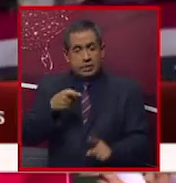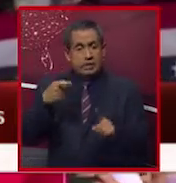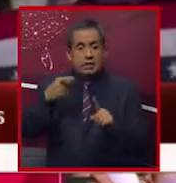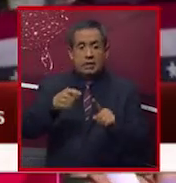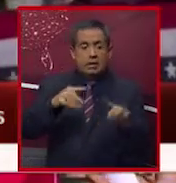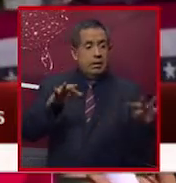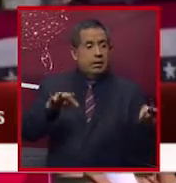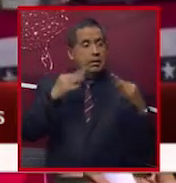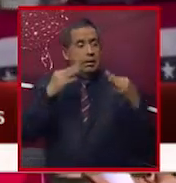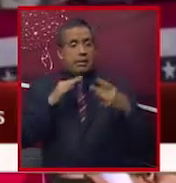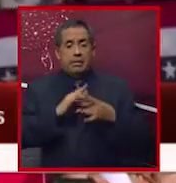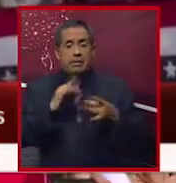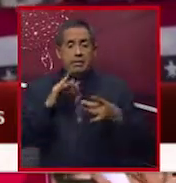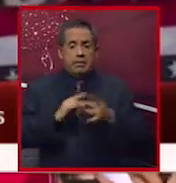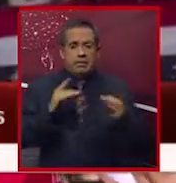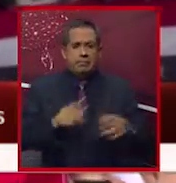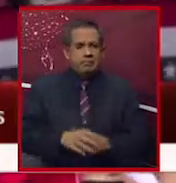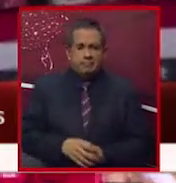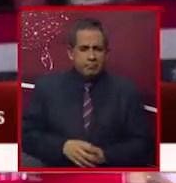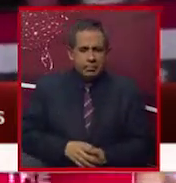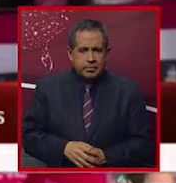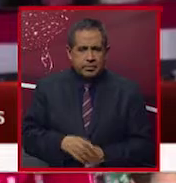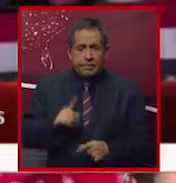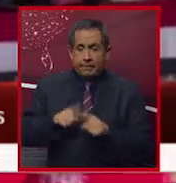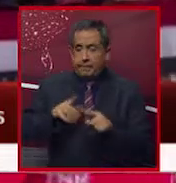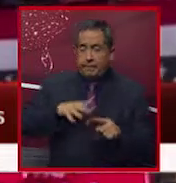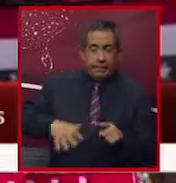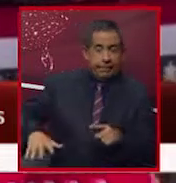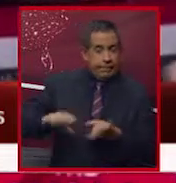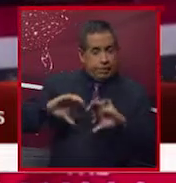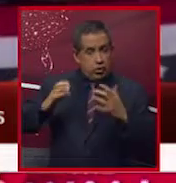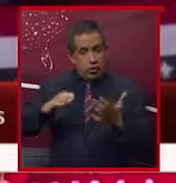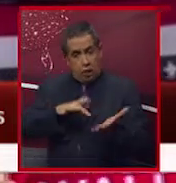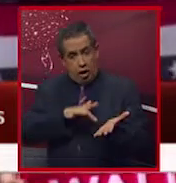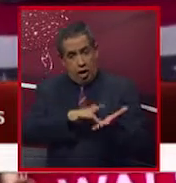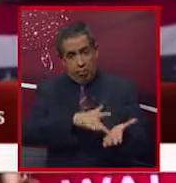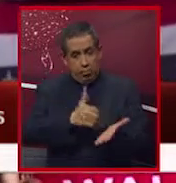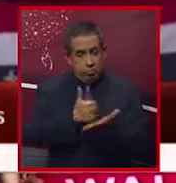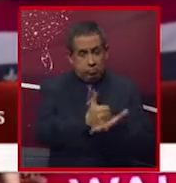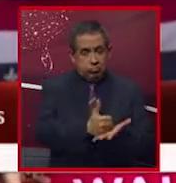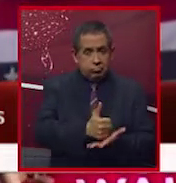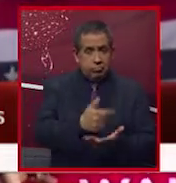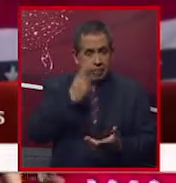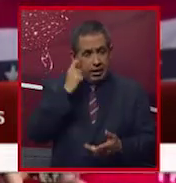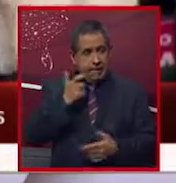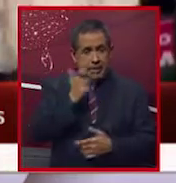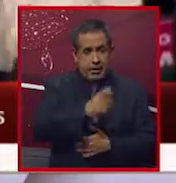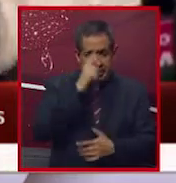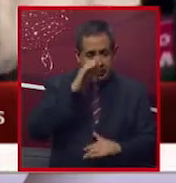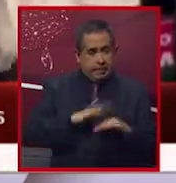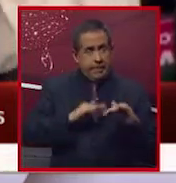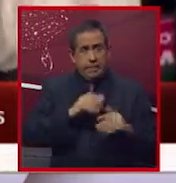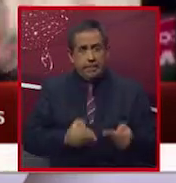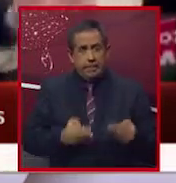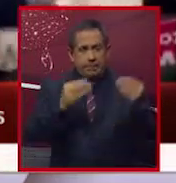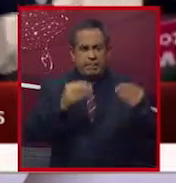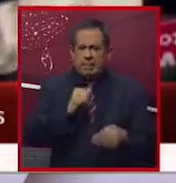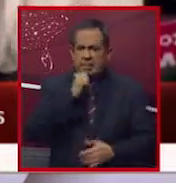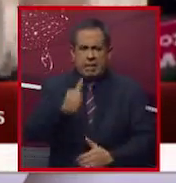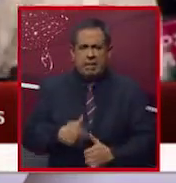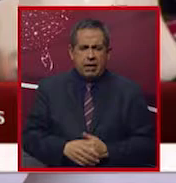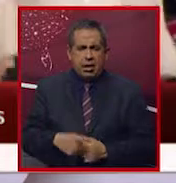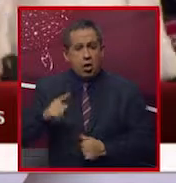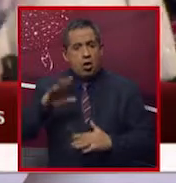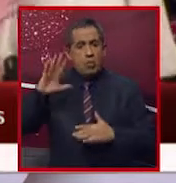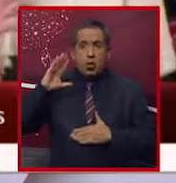su administración, pero no ha logrado recibir la aprobación del Congreso para financiar un muro fronterizo, una de sus principales promesas